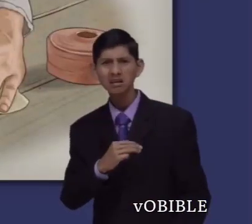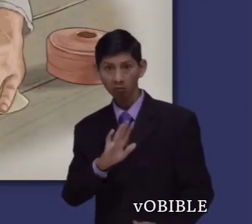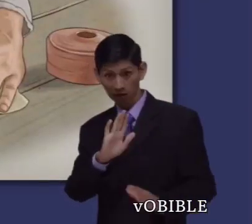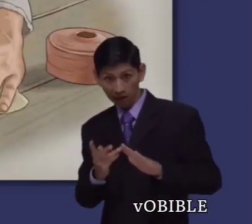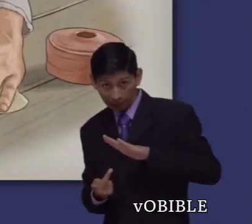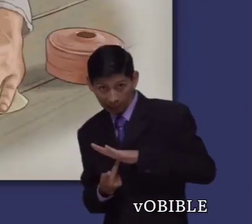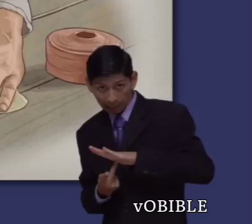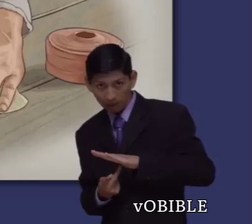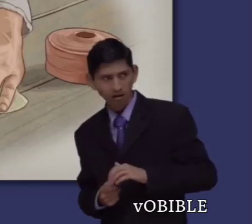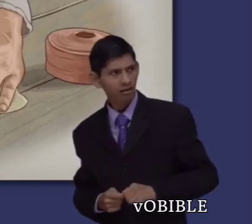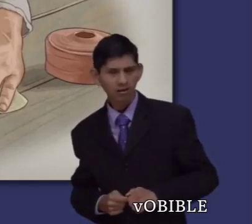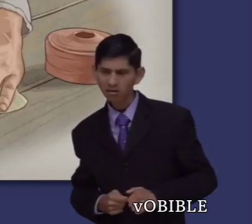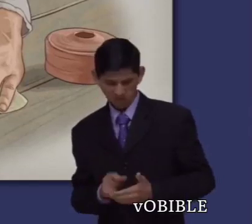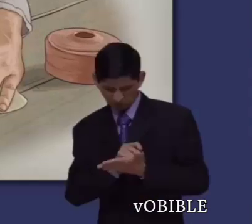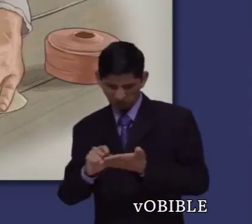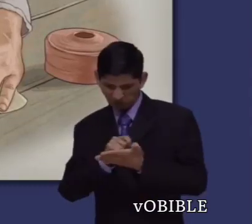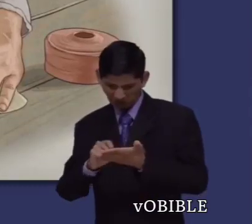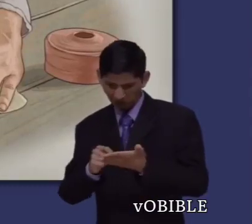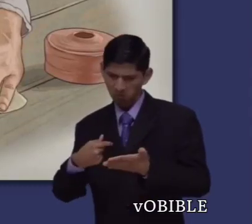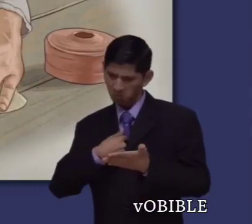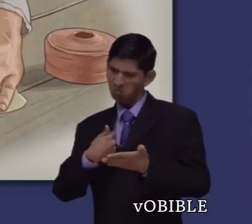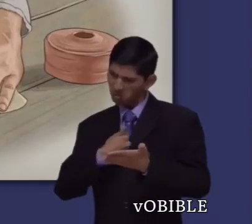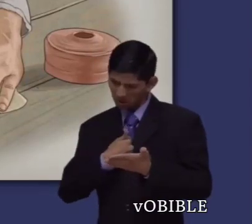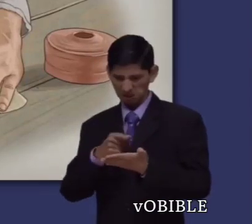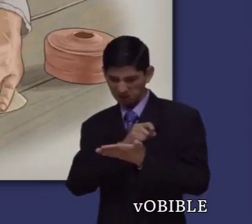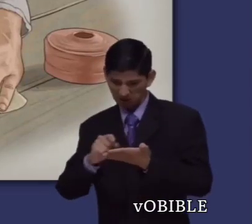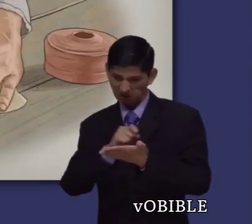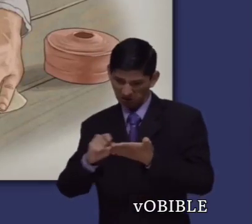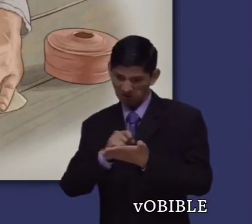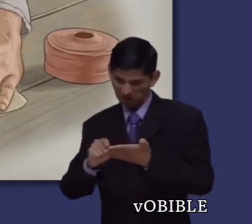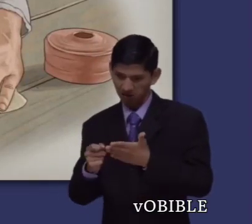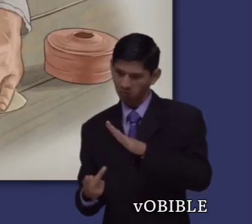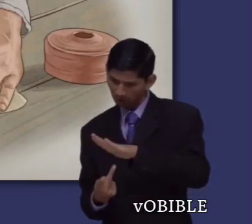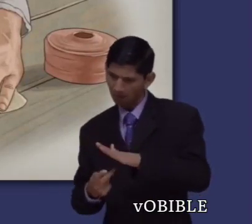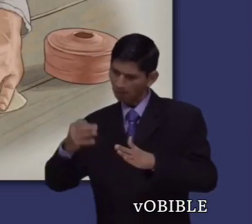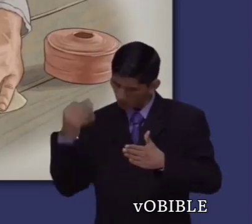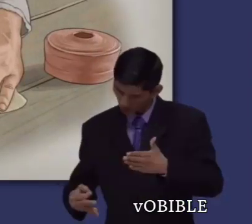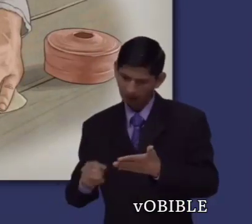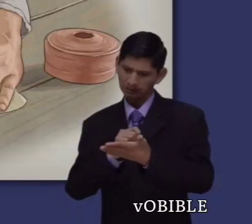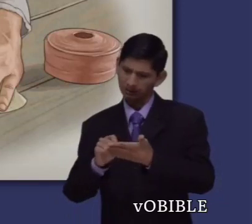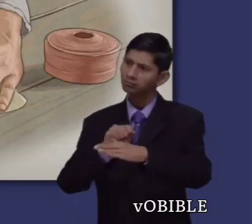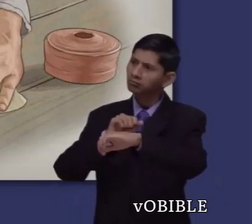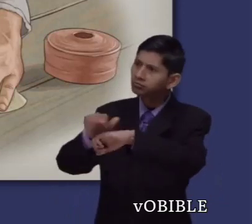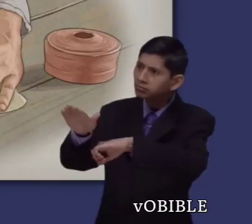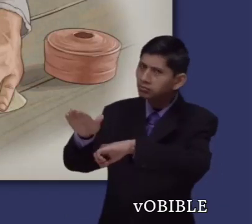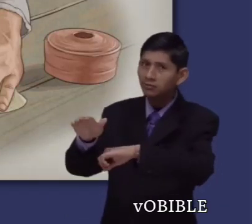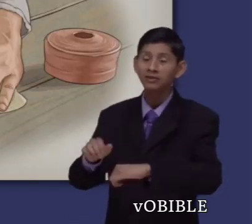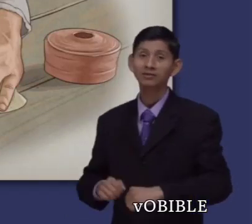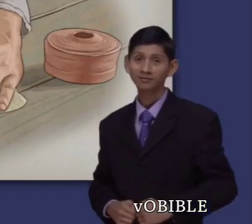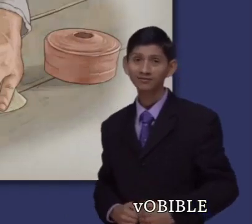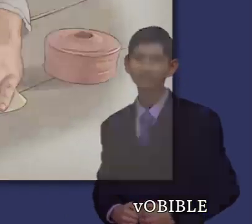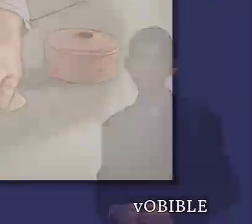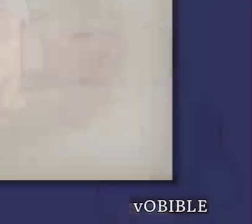escribió: «Yo, Pablo, escribo este saludo con mi propia mano, que es una señal en todas mis cartas. Así